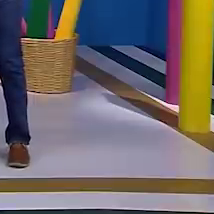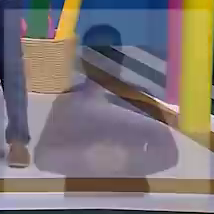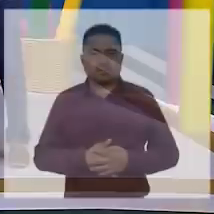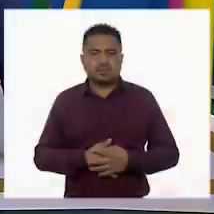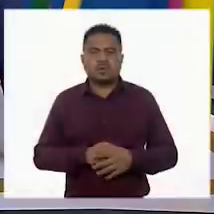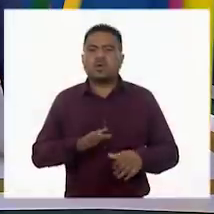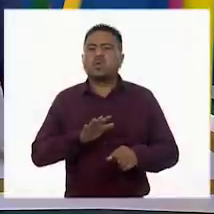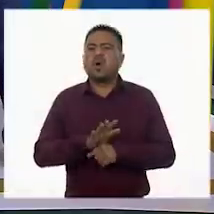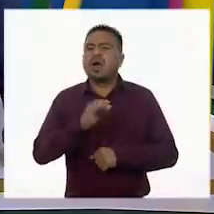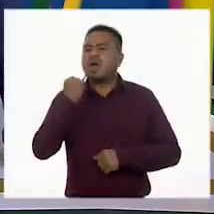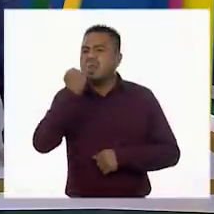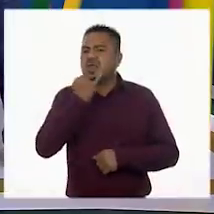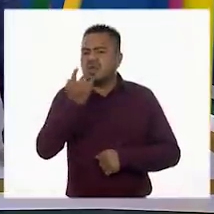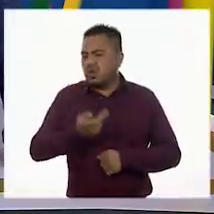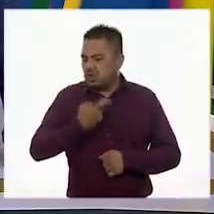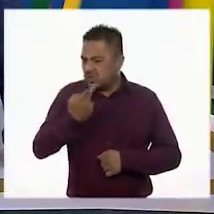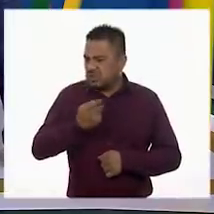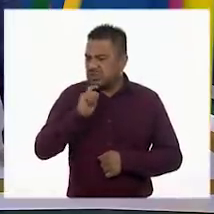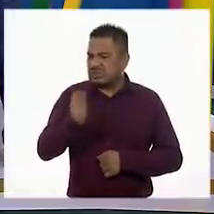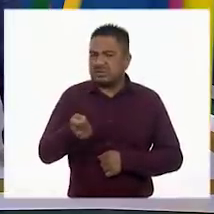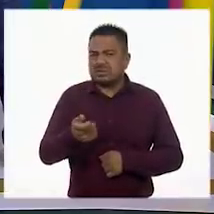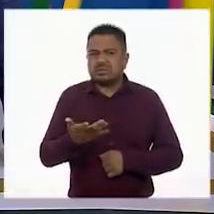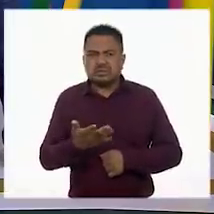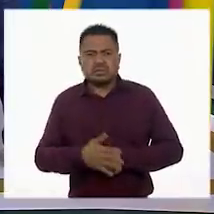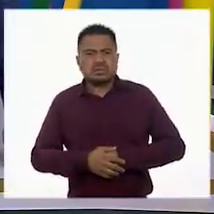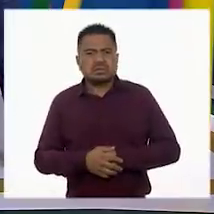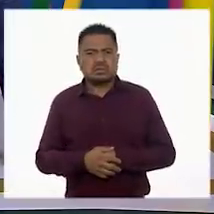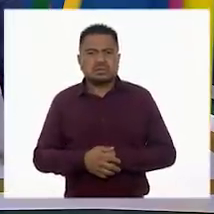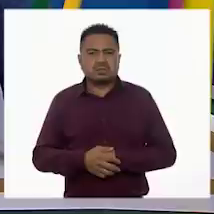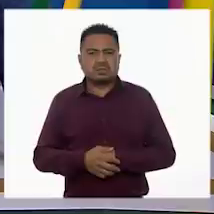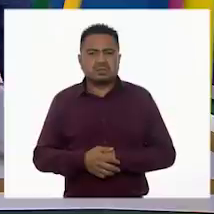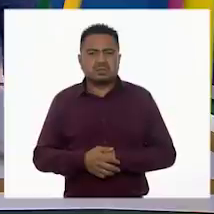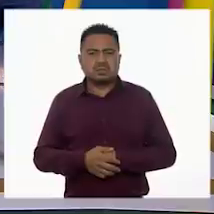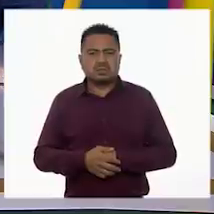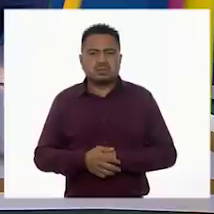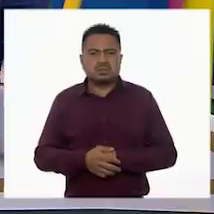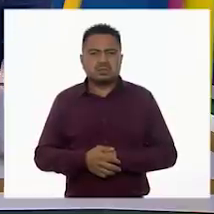¿Qué idioma hablan? Jita noctasu noca jume mayo.